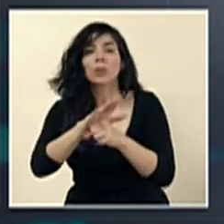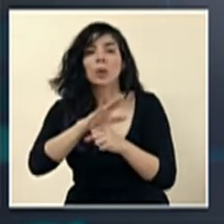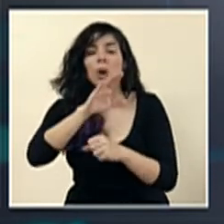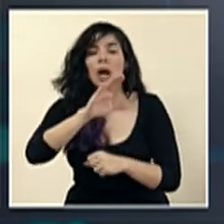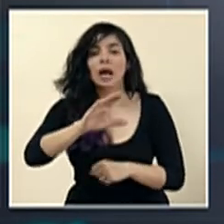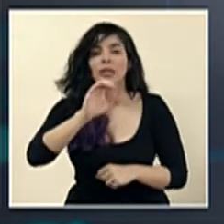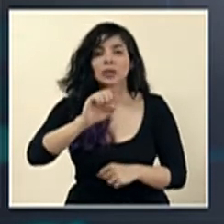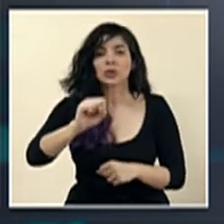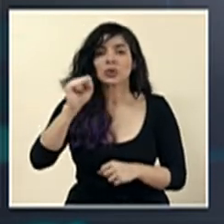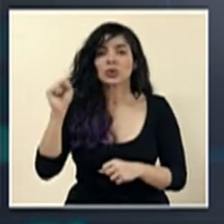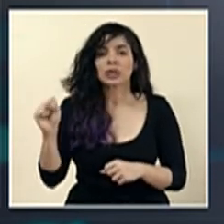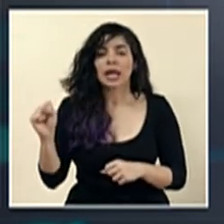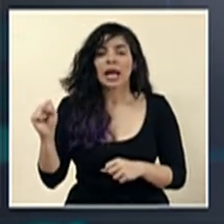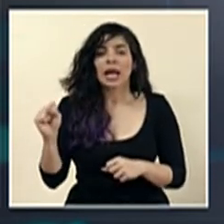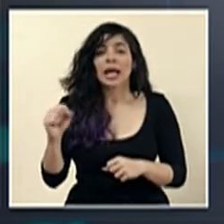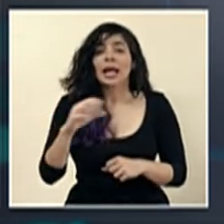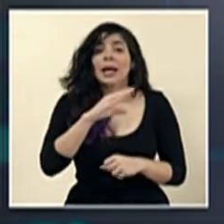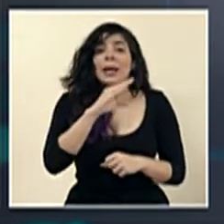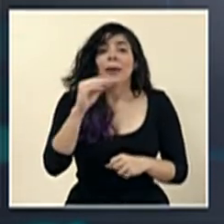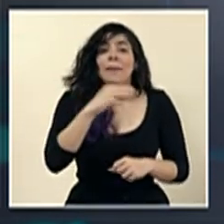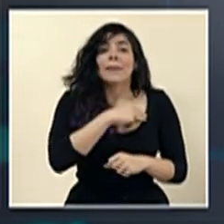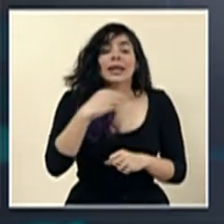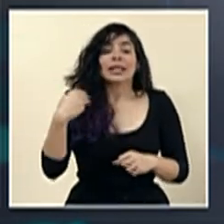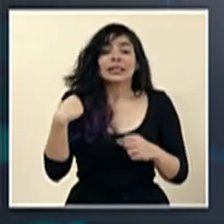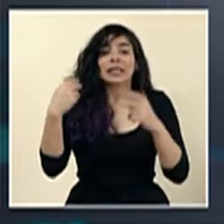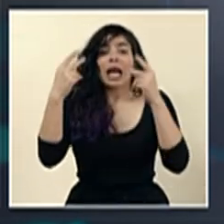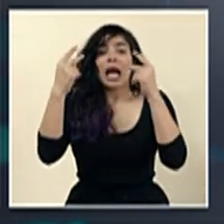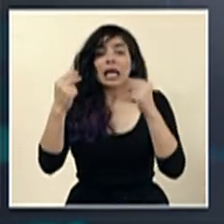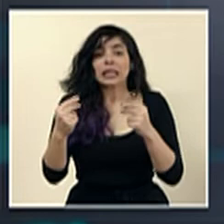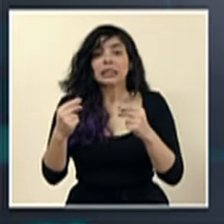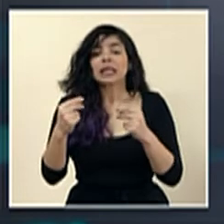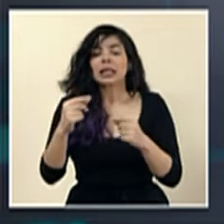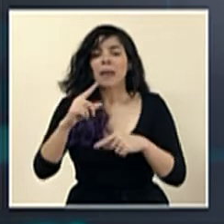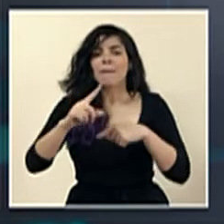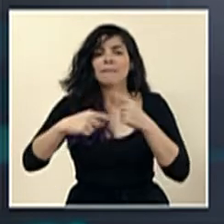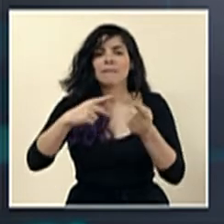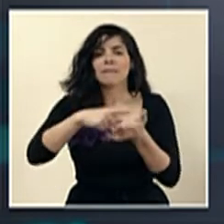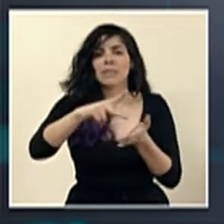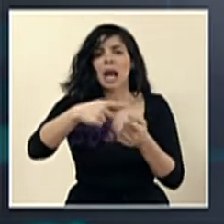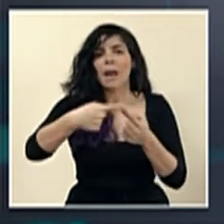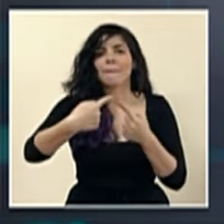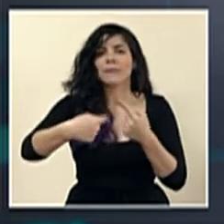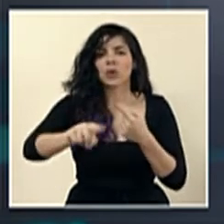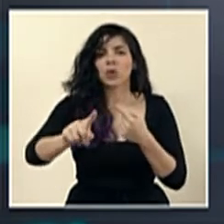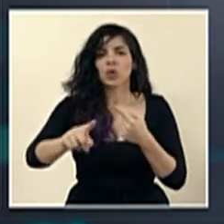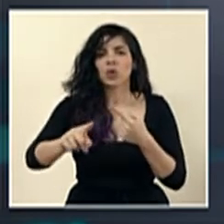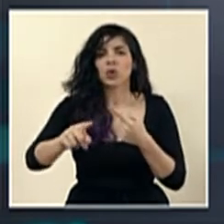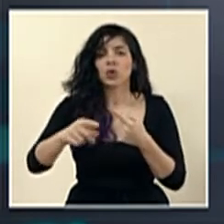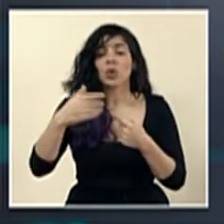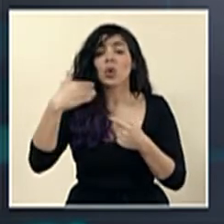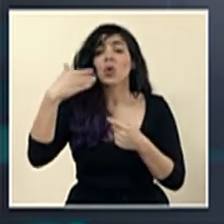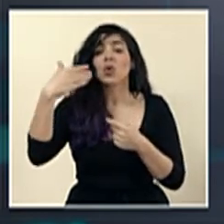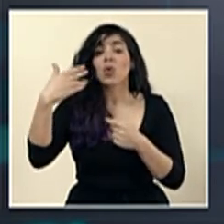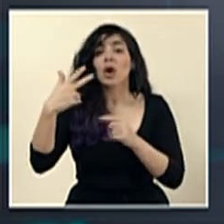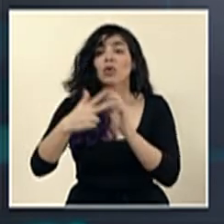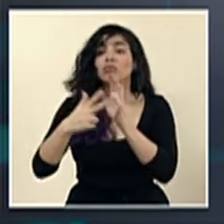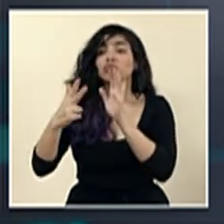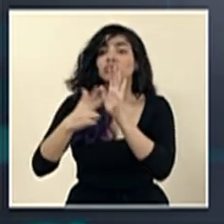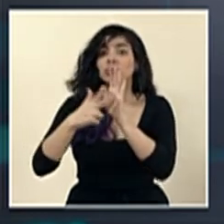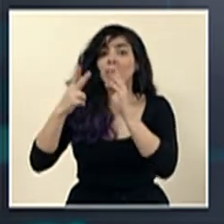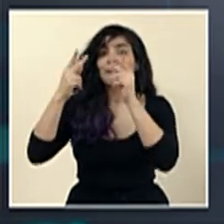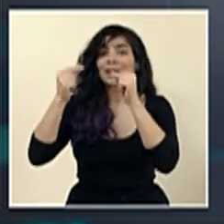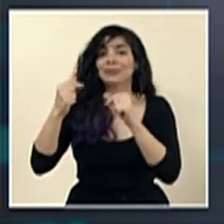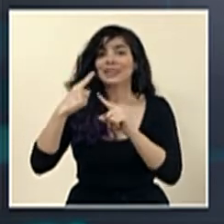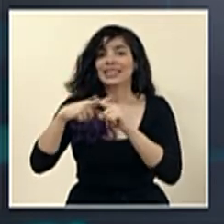Seguro Social, y el Ministerio de Hacienda pagará muy pronto, una vez que se nos apruebe un